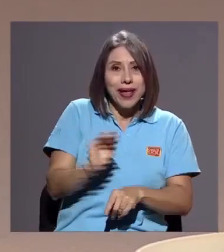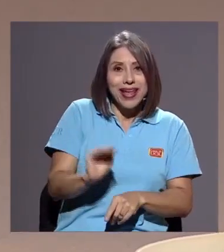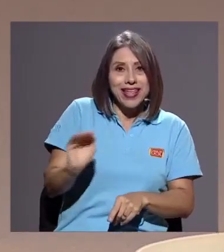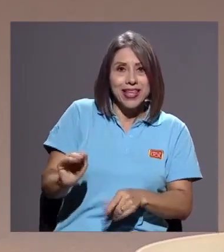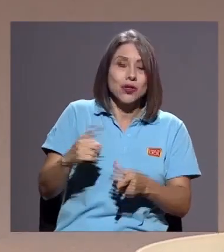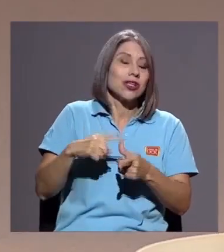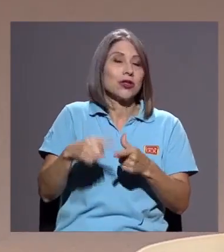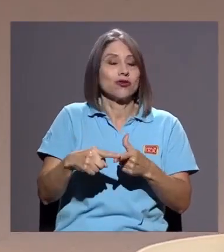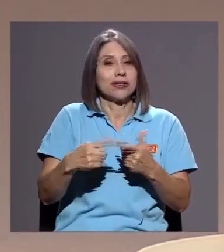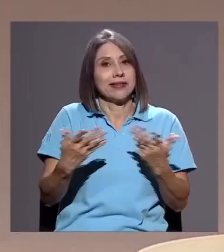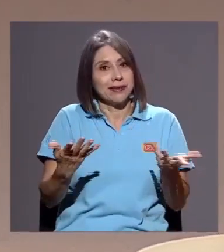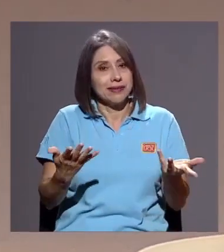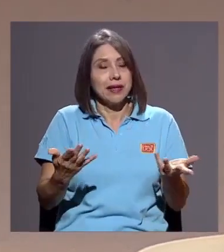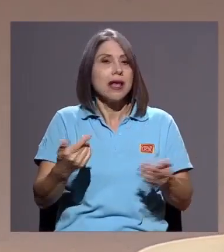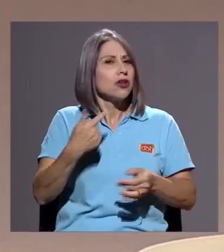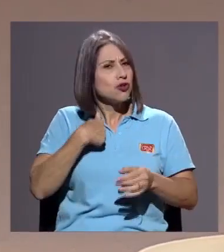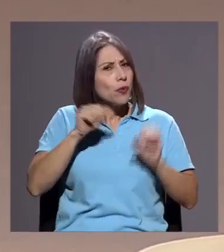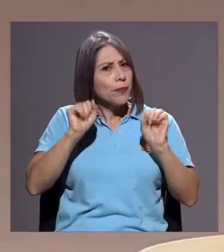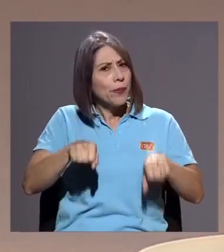yo puedo recordar